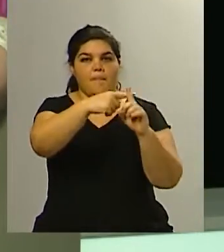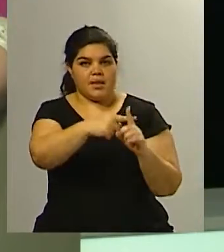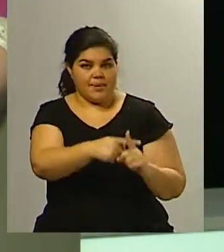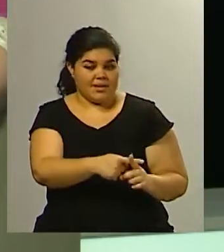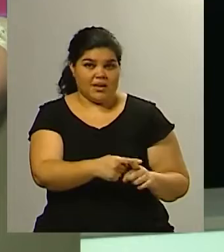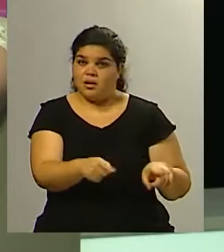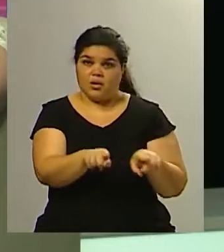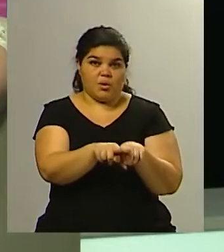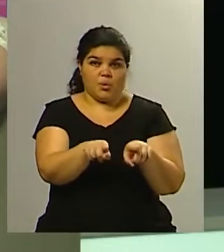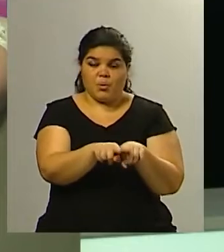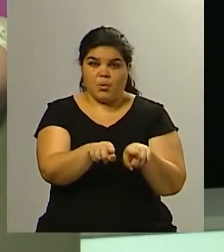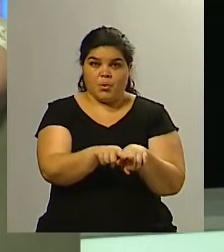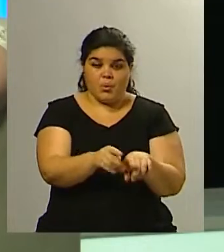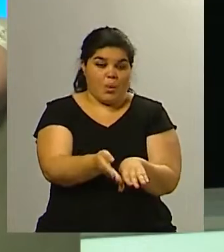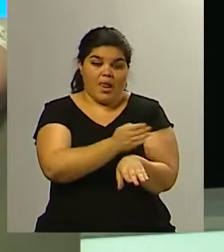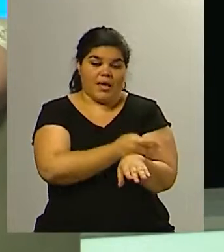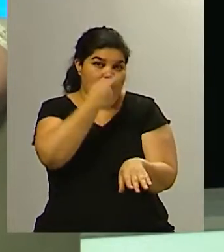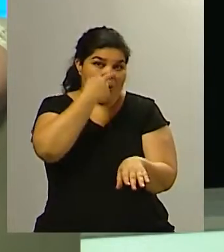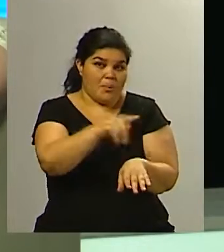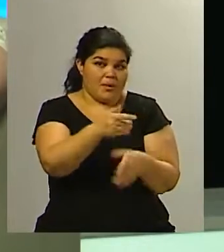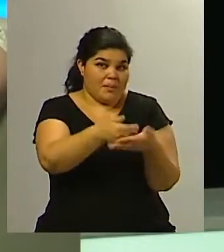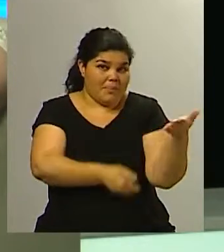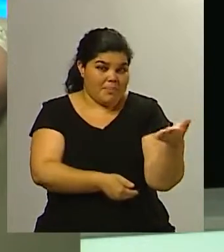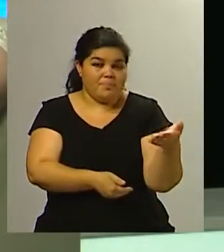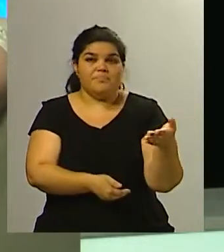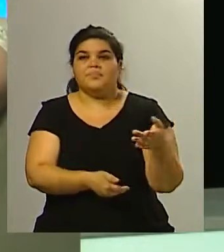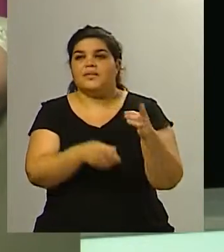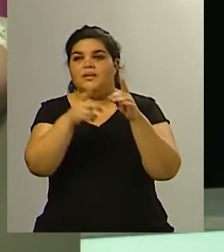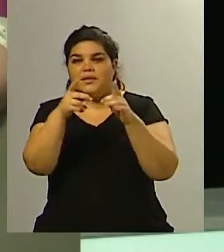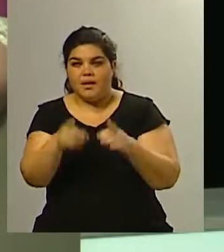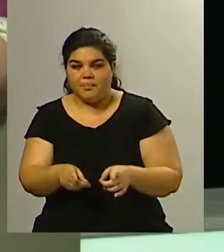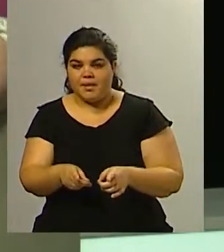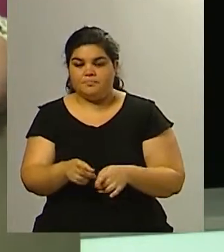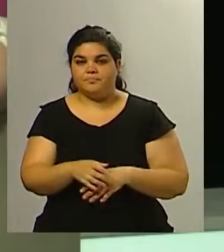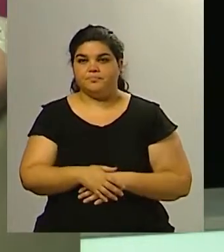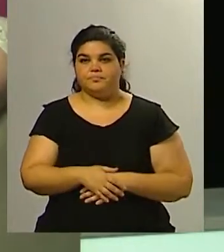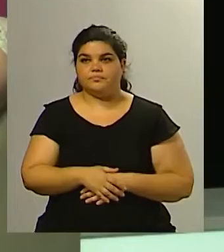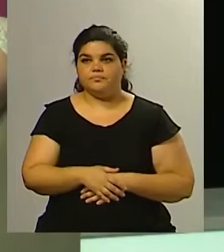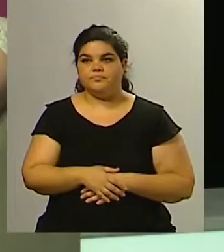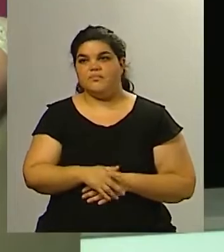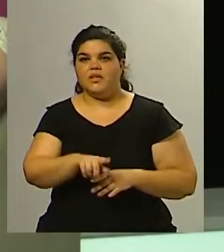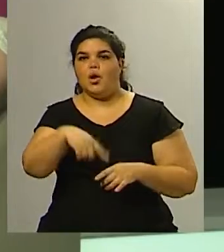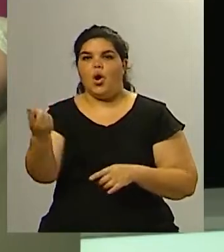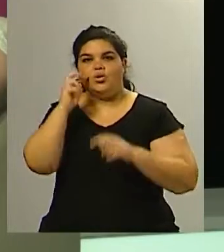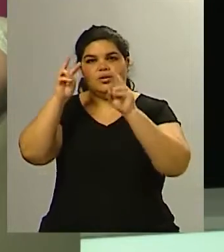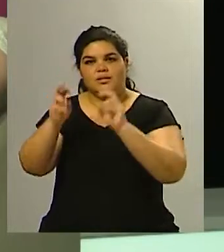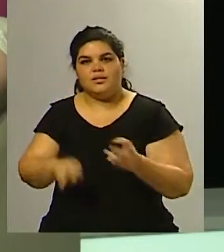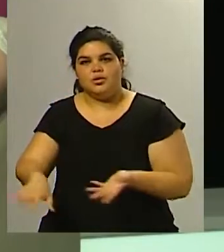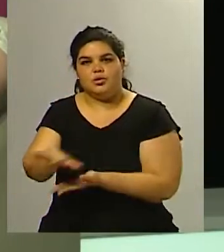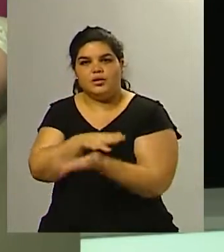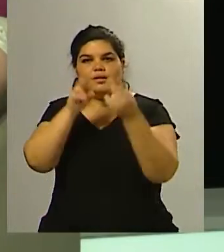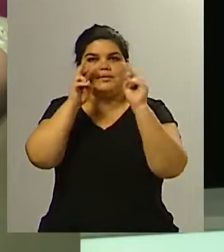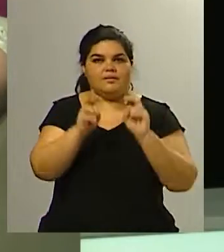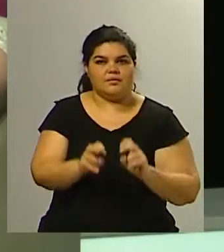fue este último estudio, pero a veces también se hace extensivo a ciencias sociales, a